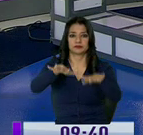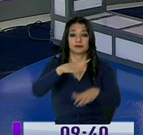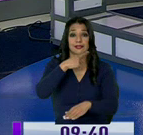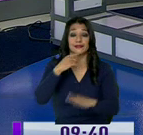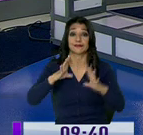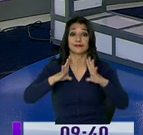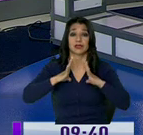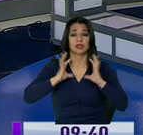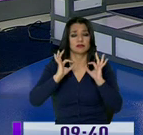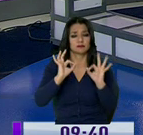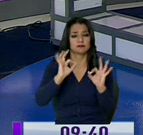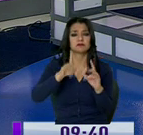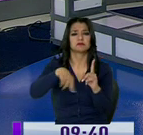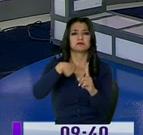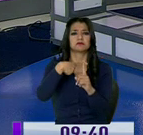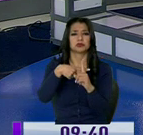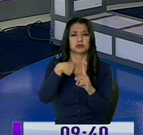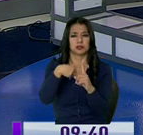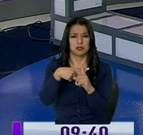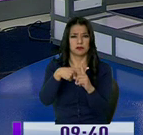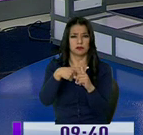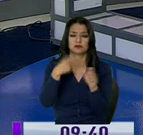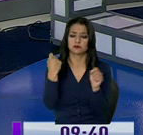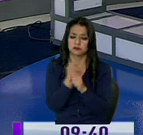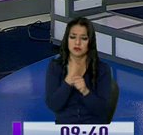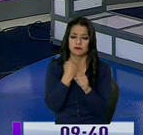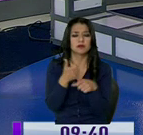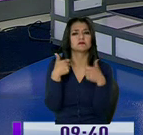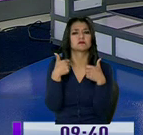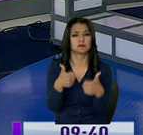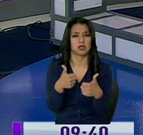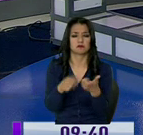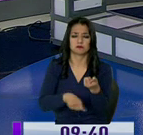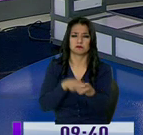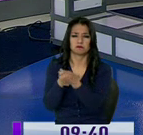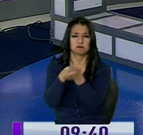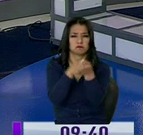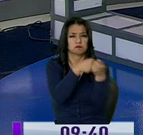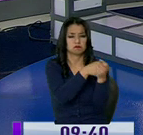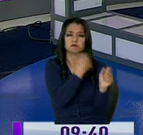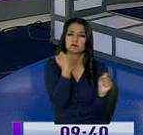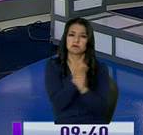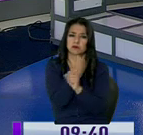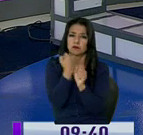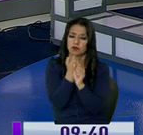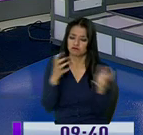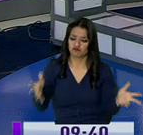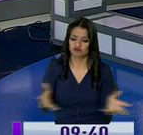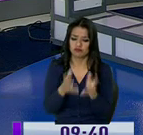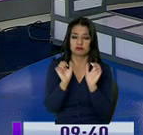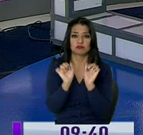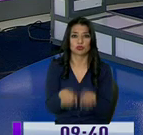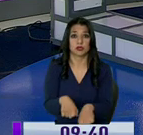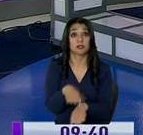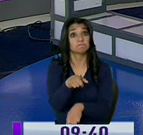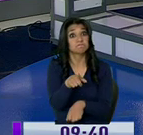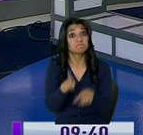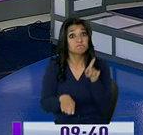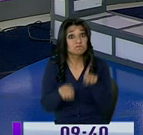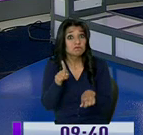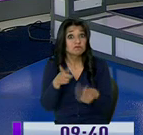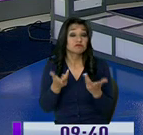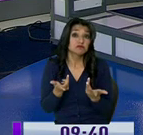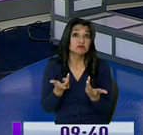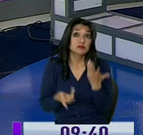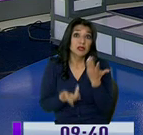realmente positivo, descansen, trabajen los que van a poner buena energía, trabajen y échenle ganas. Y claro, los que pues tienen la